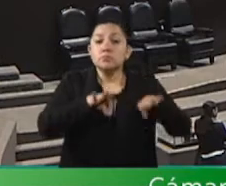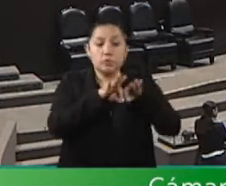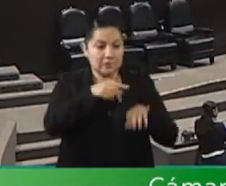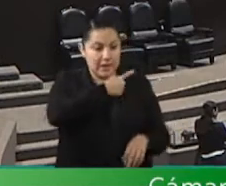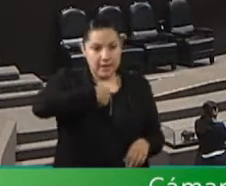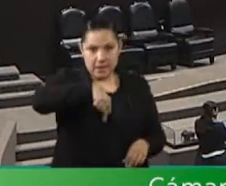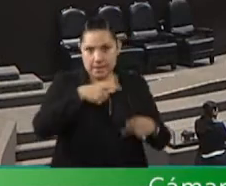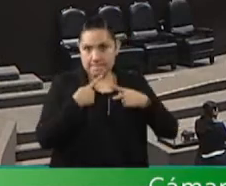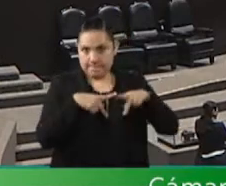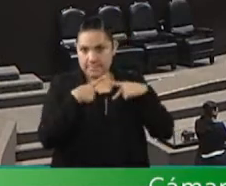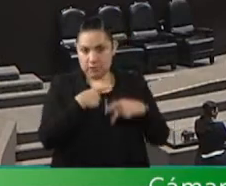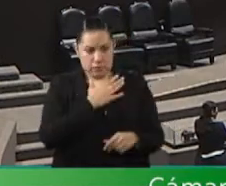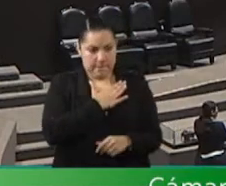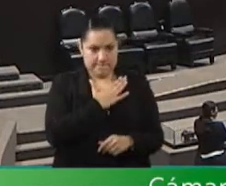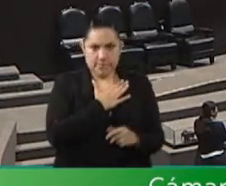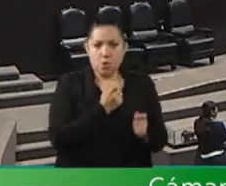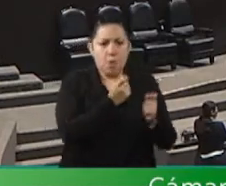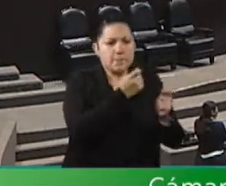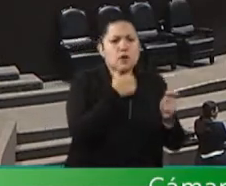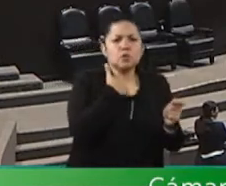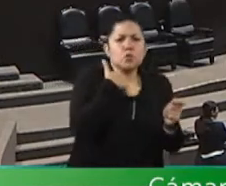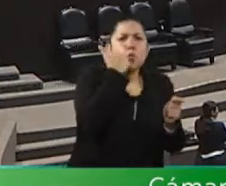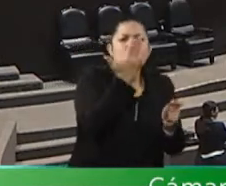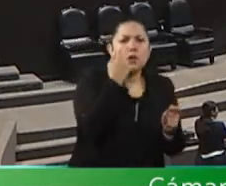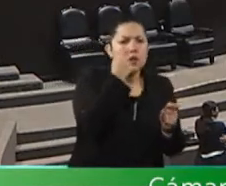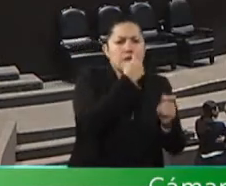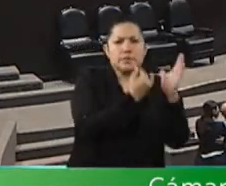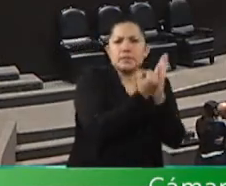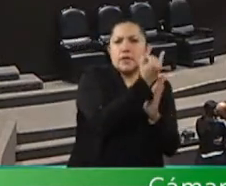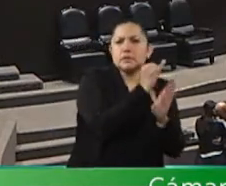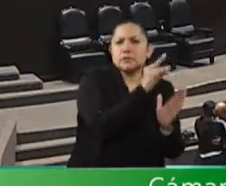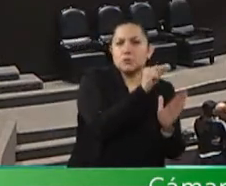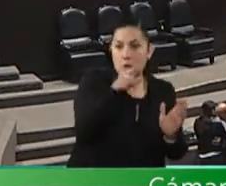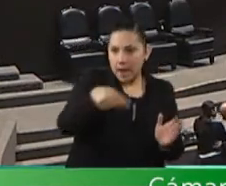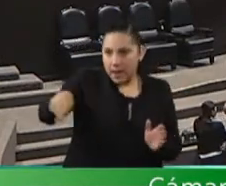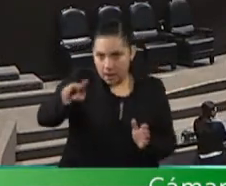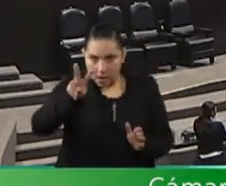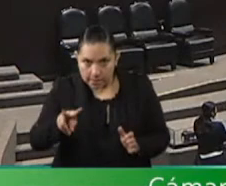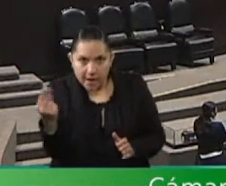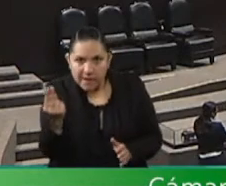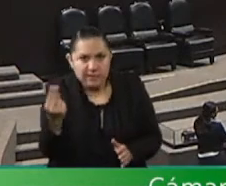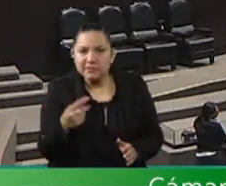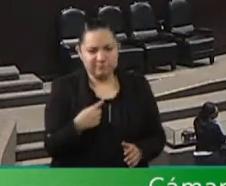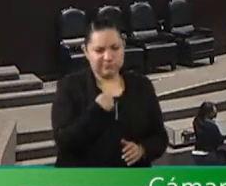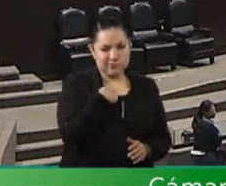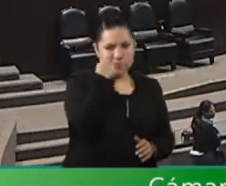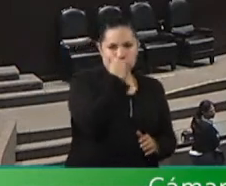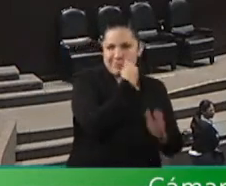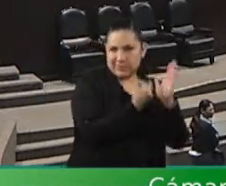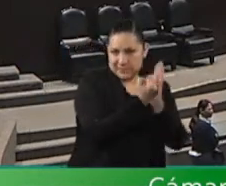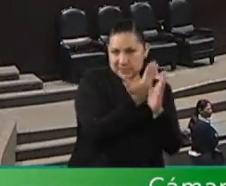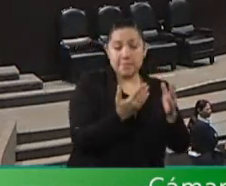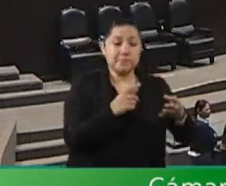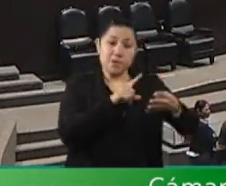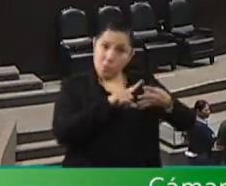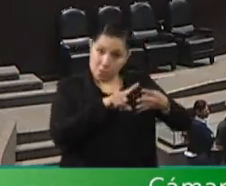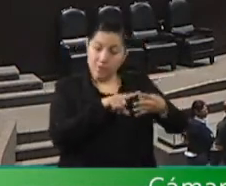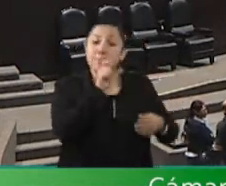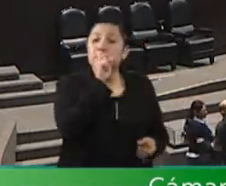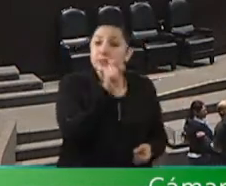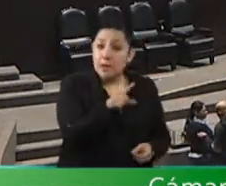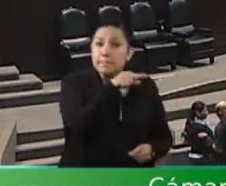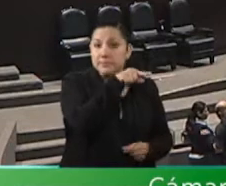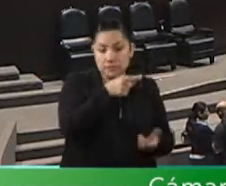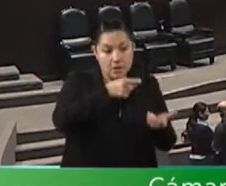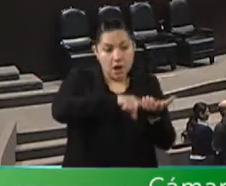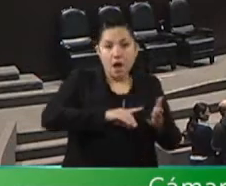no de la necesidad de los usuarios. Cuarto, la exclusividad puede poner en riesgo la libertad de expresión y el acceso a la información, pues